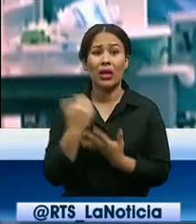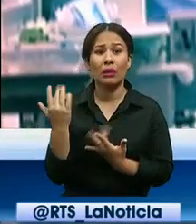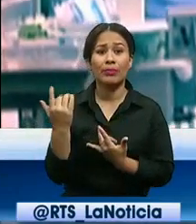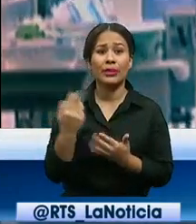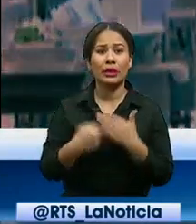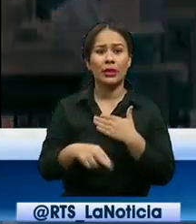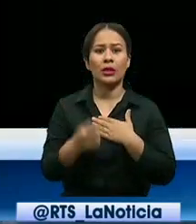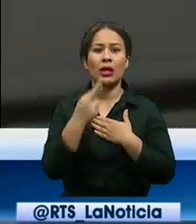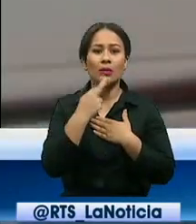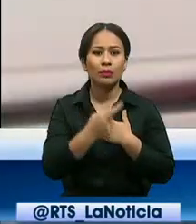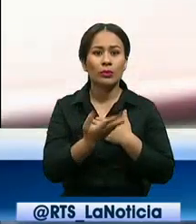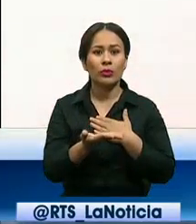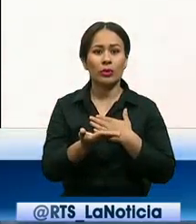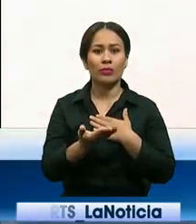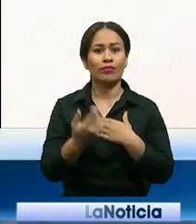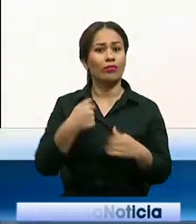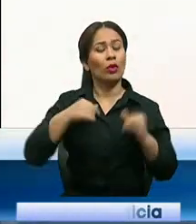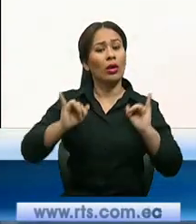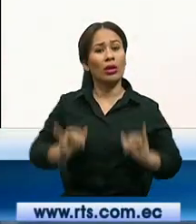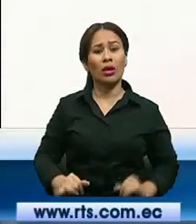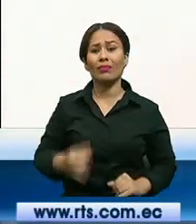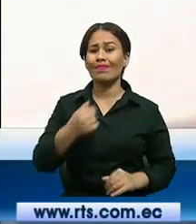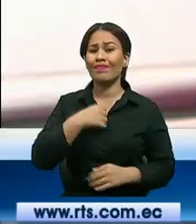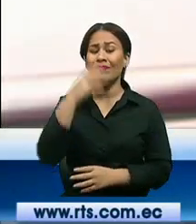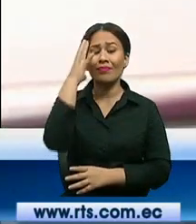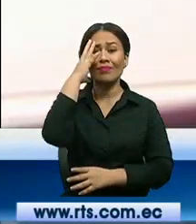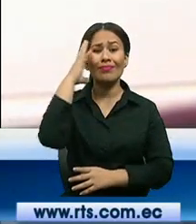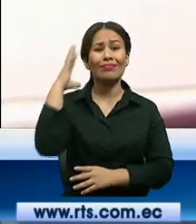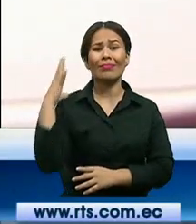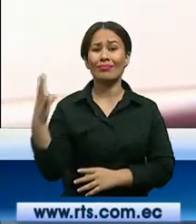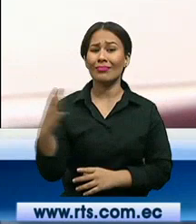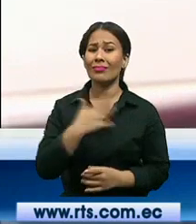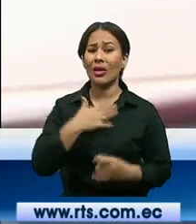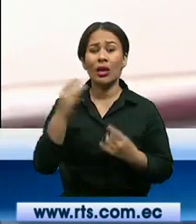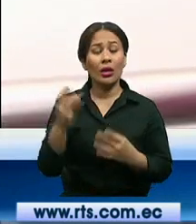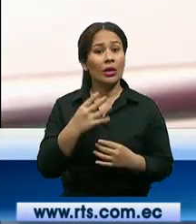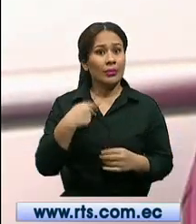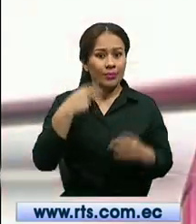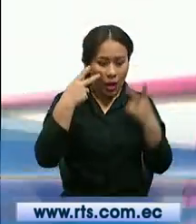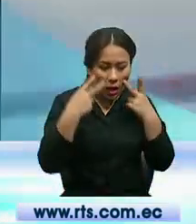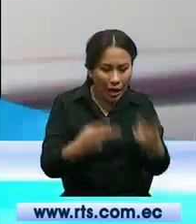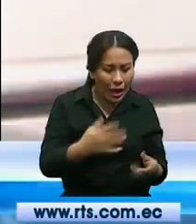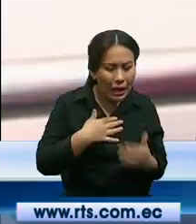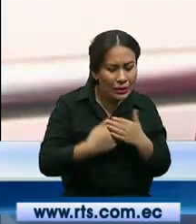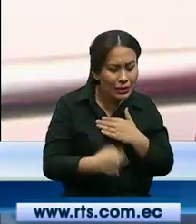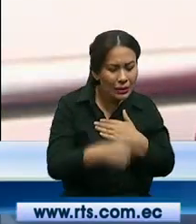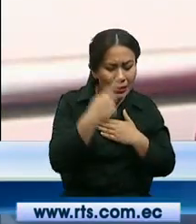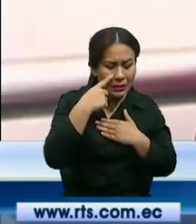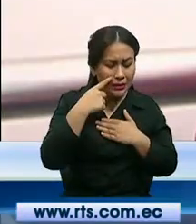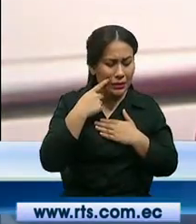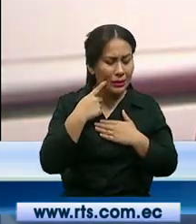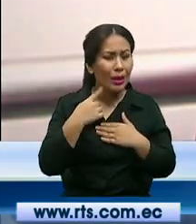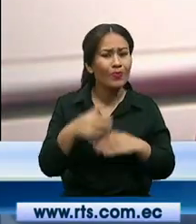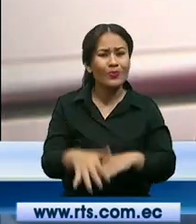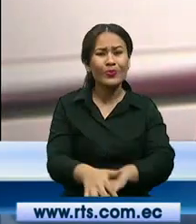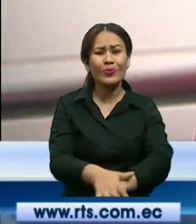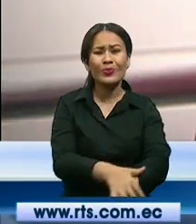salud de su hijo. Pero ya no me aguanto, ya no me soporto. De ver en el estado que está mi hijo, totalmente